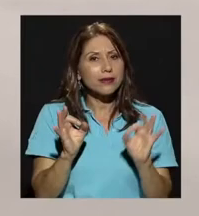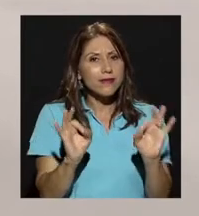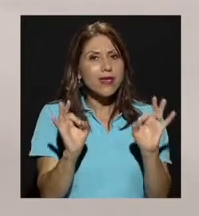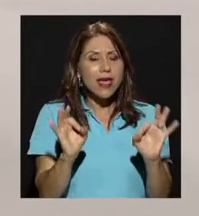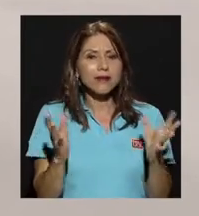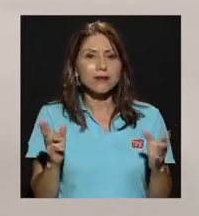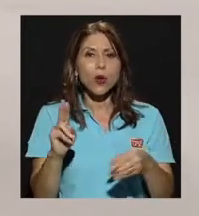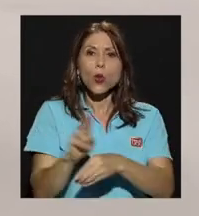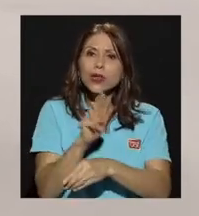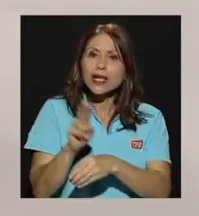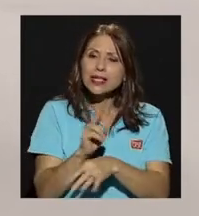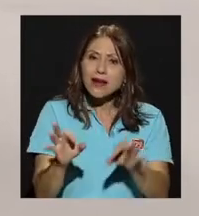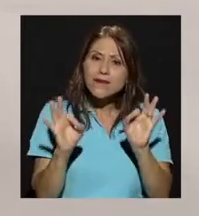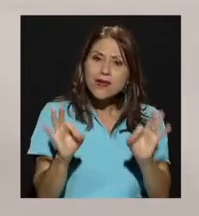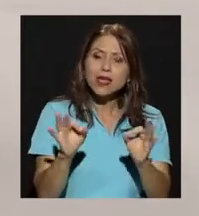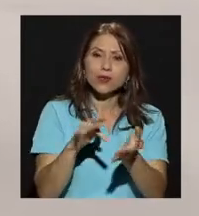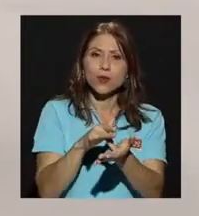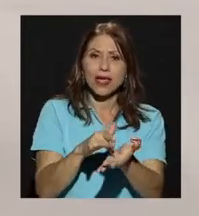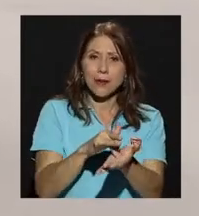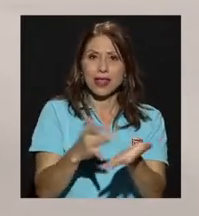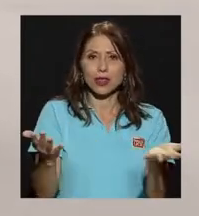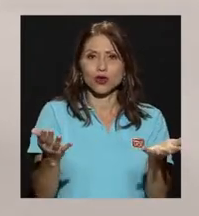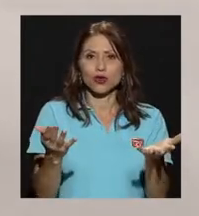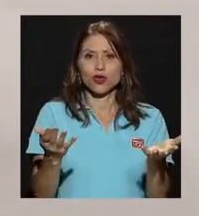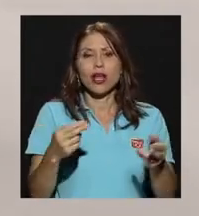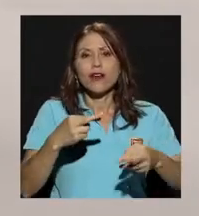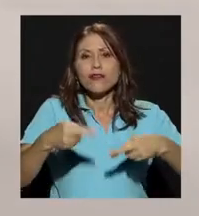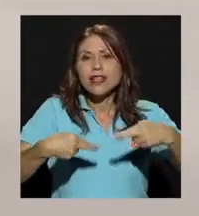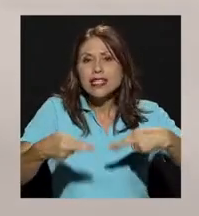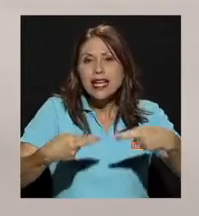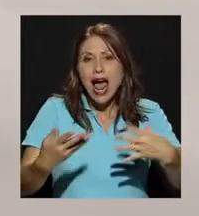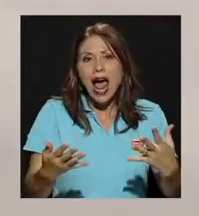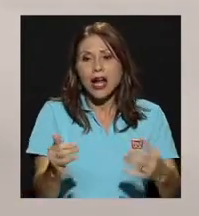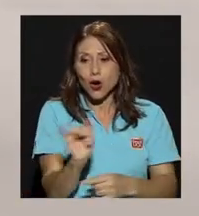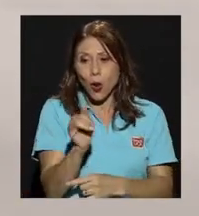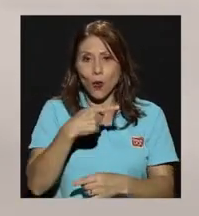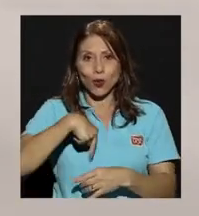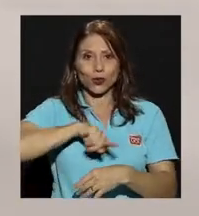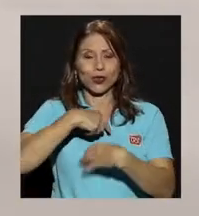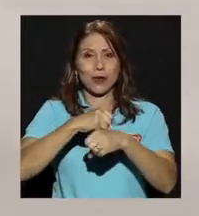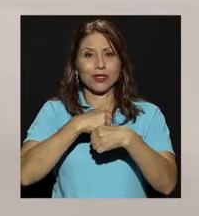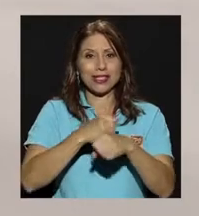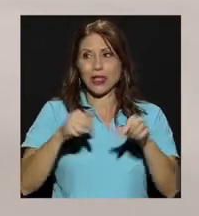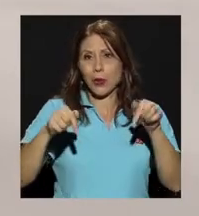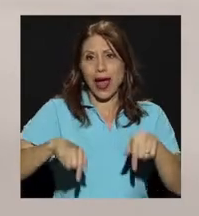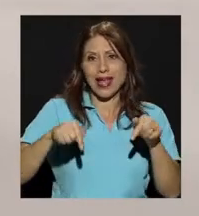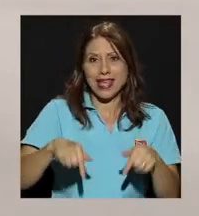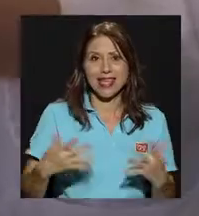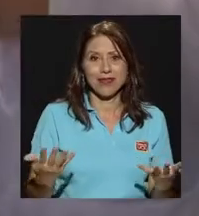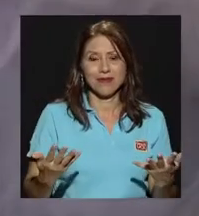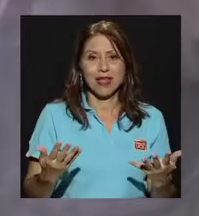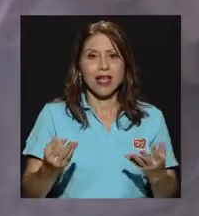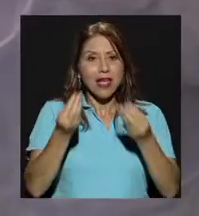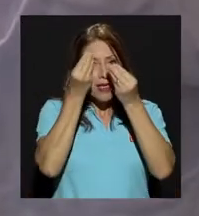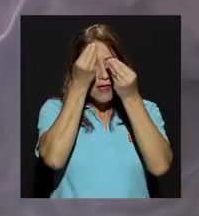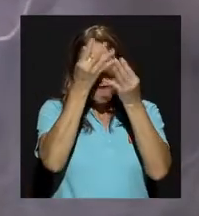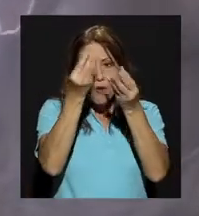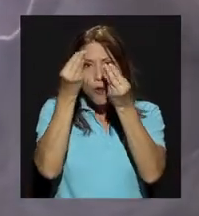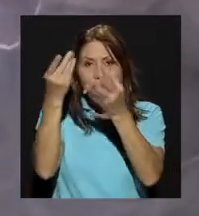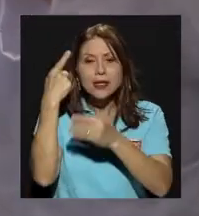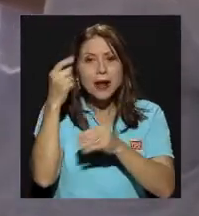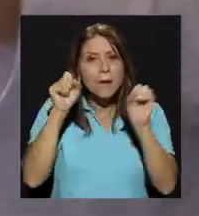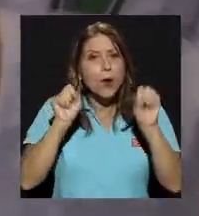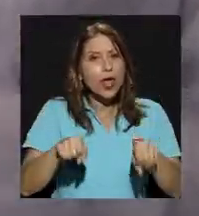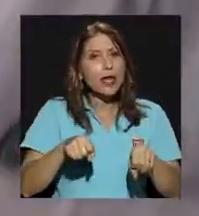cosas, de utilizar bien sus medicamentos, reciclar, como estamos haciendo aquí en el resto del puesto, de informarse para